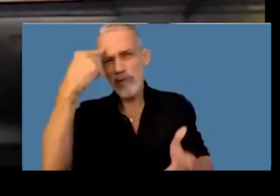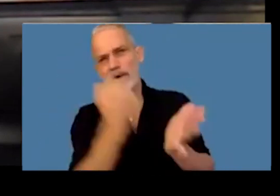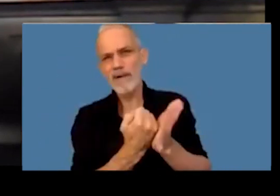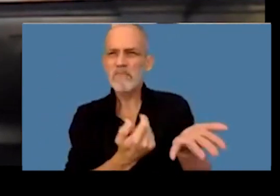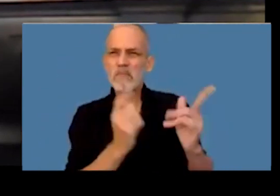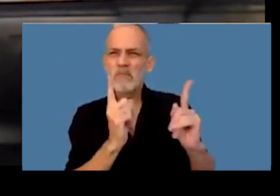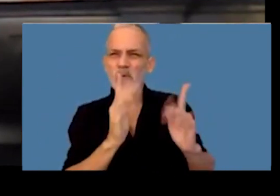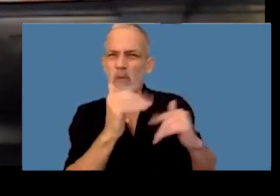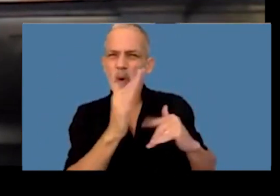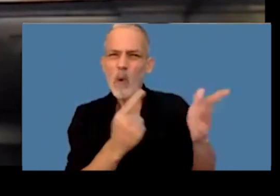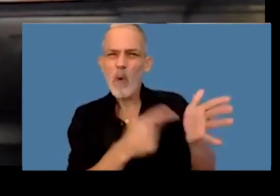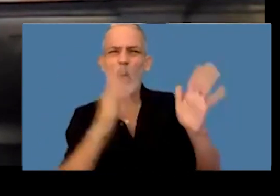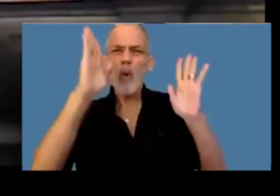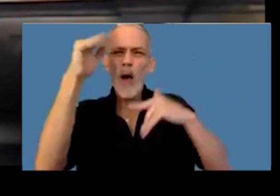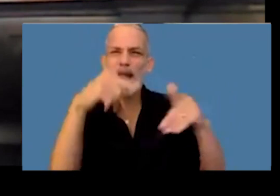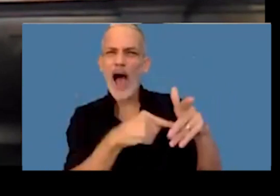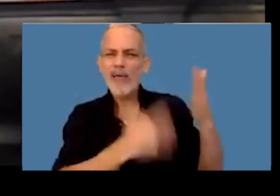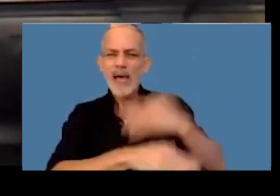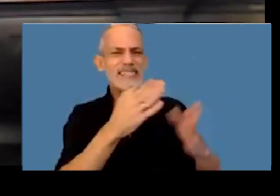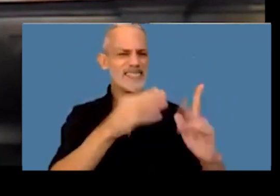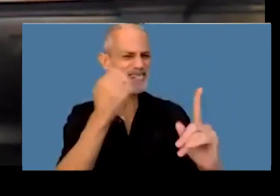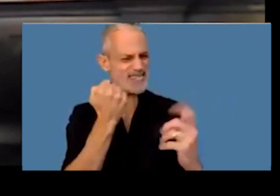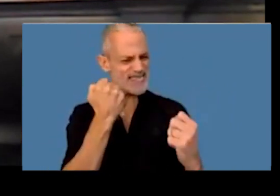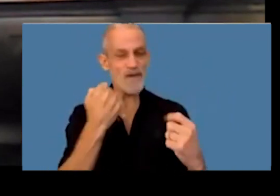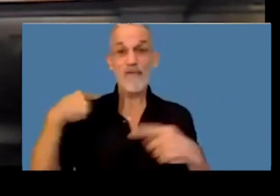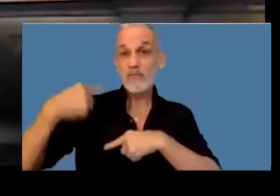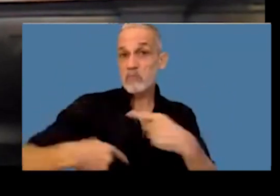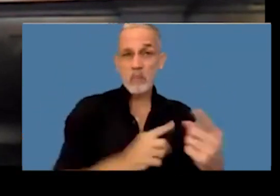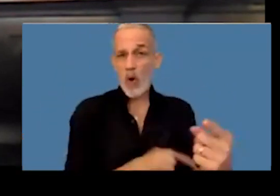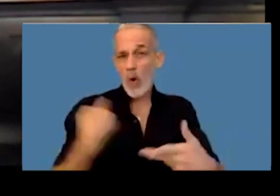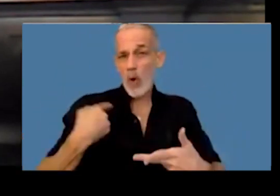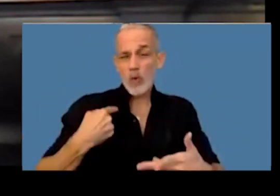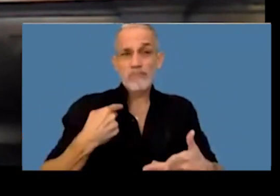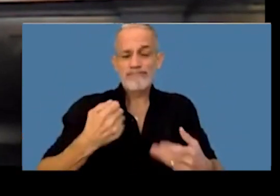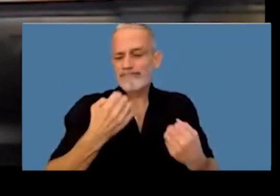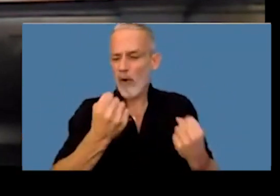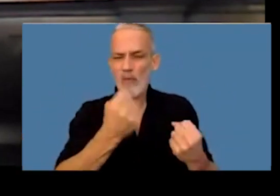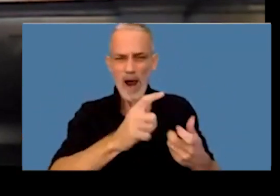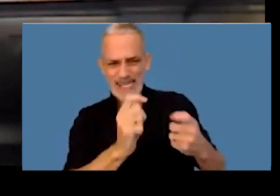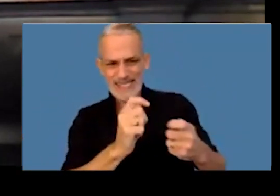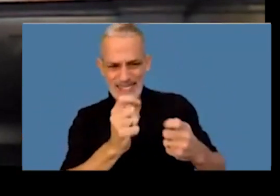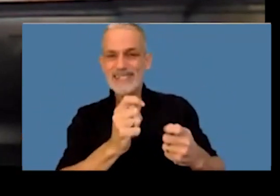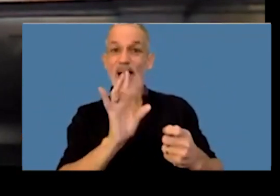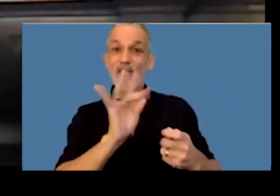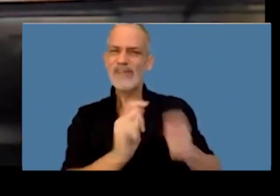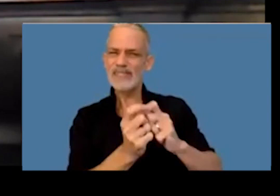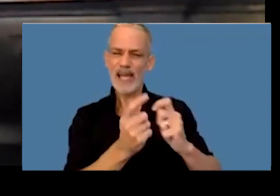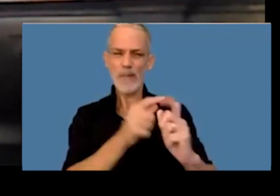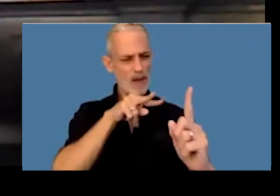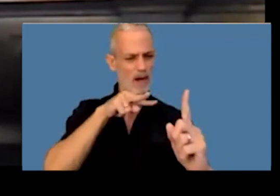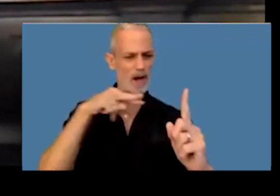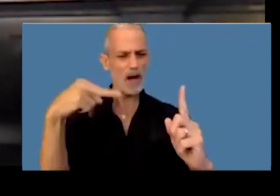parece tan arraigada en muchos sectores de nuestra sociedad, y comencemos